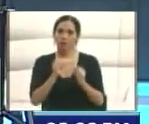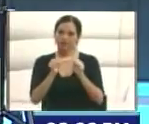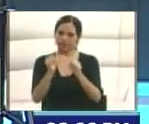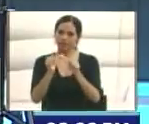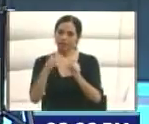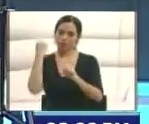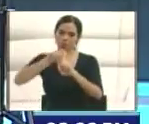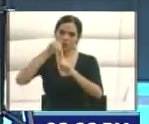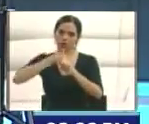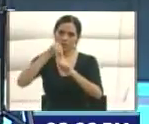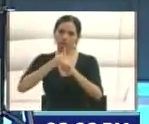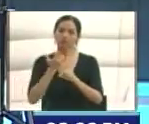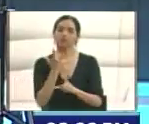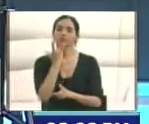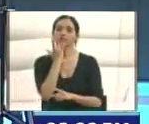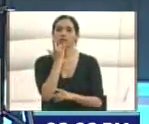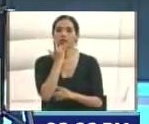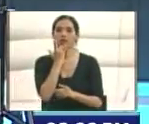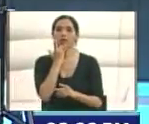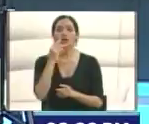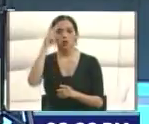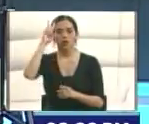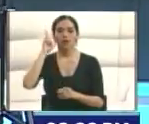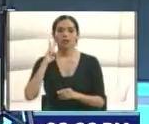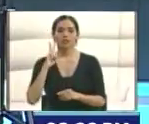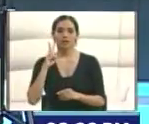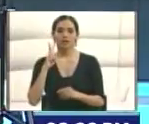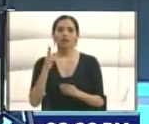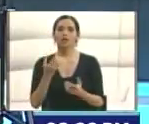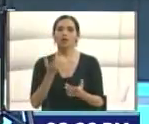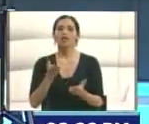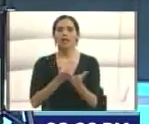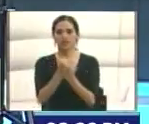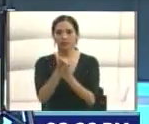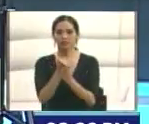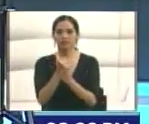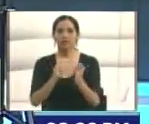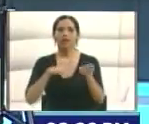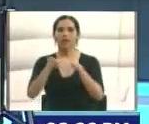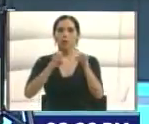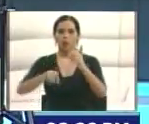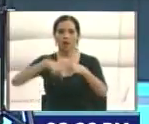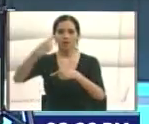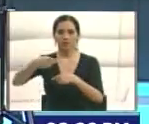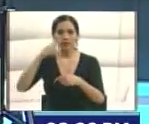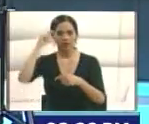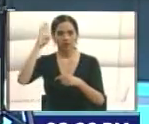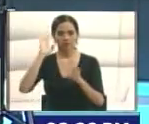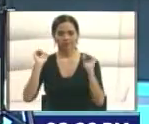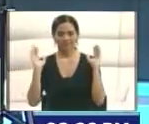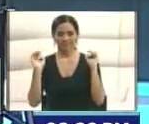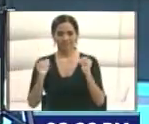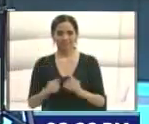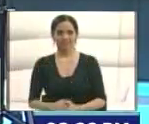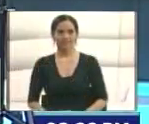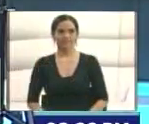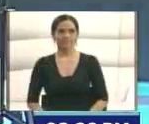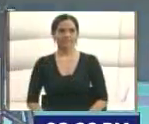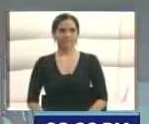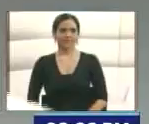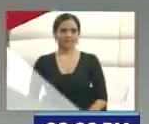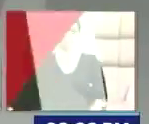luchando con dignidad con honestidad y con lealtad hasta el jueves próximo dios y la chinita mediante chau